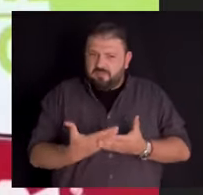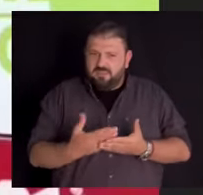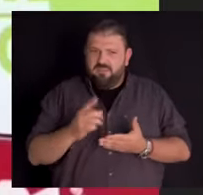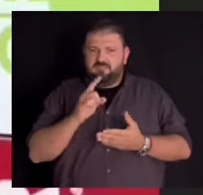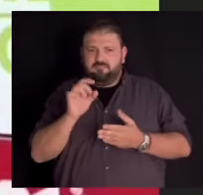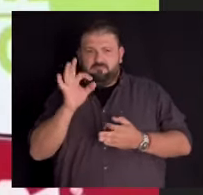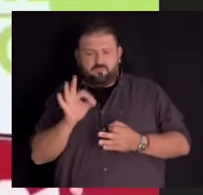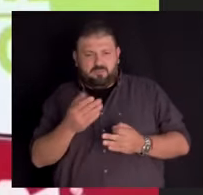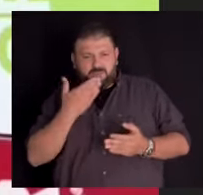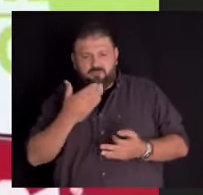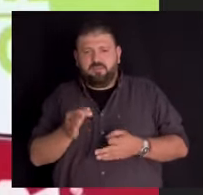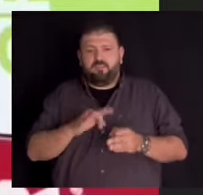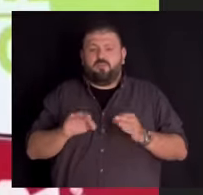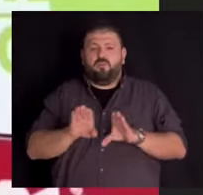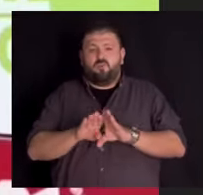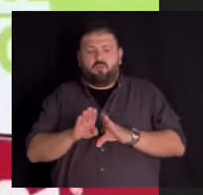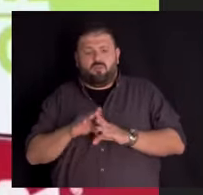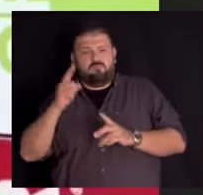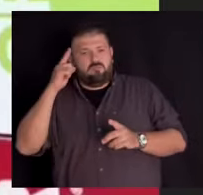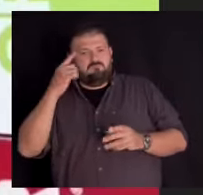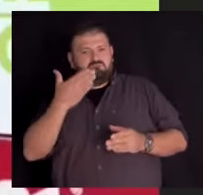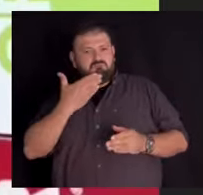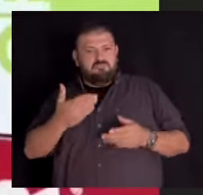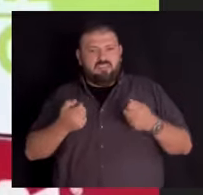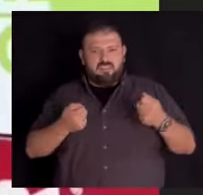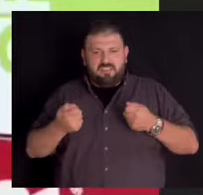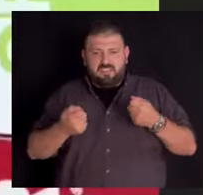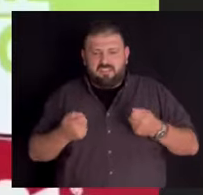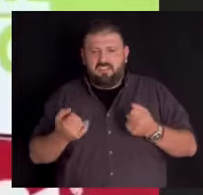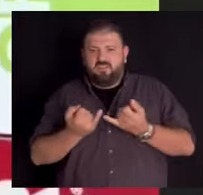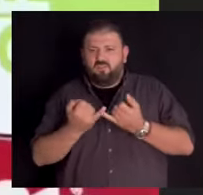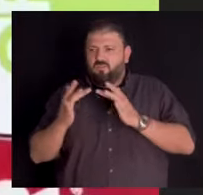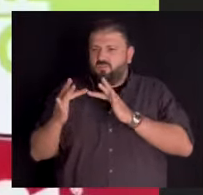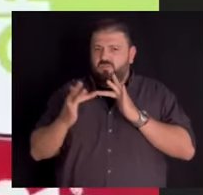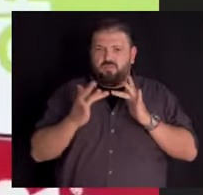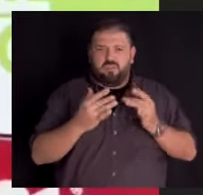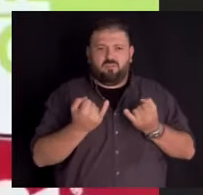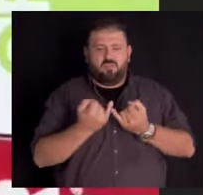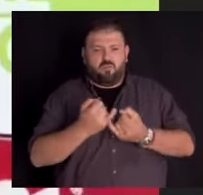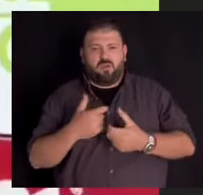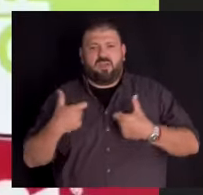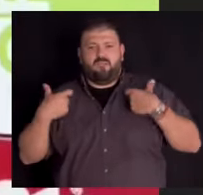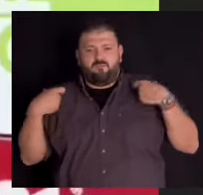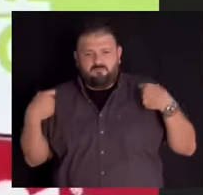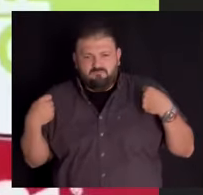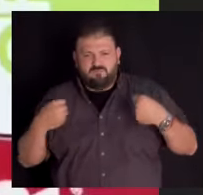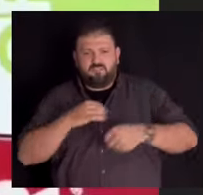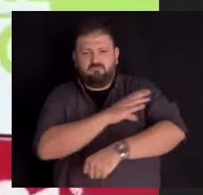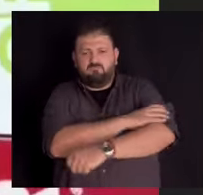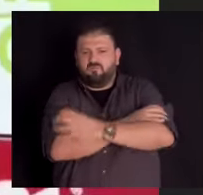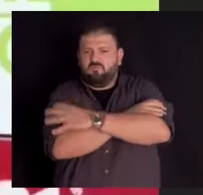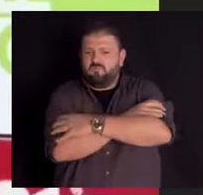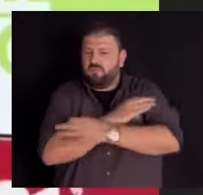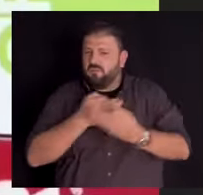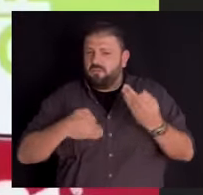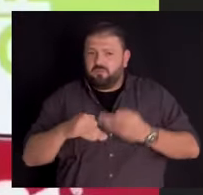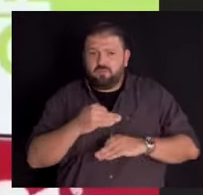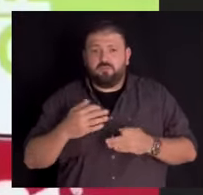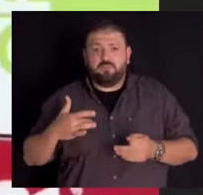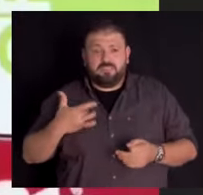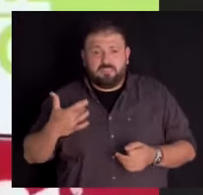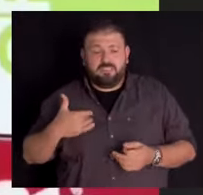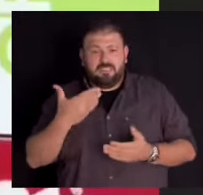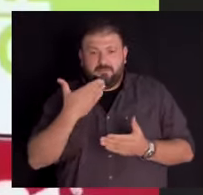esta interrelación con todo, con el sistema nervioso, con los músculos, con nuestra coordinación, con todo. Y luego